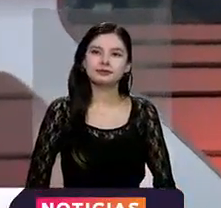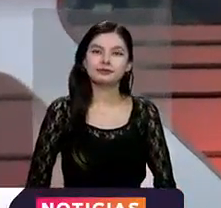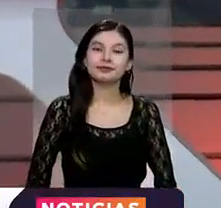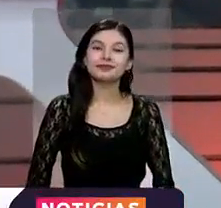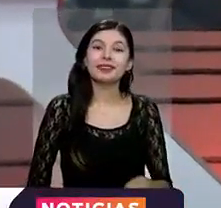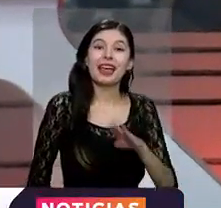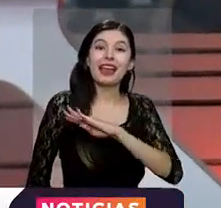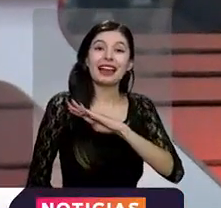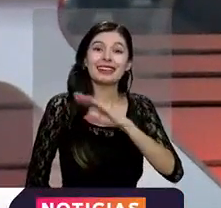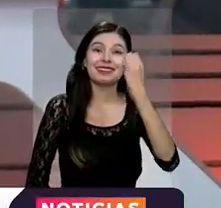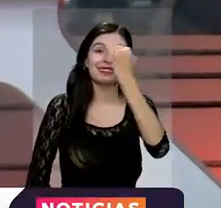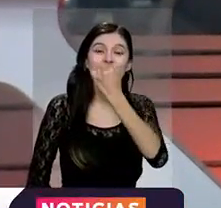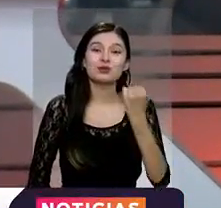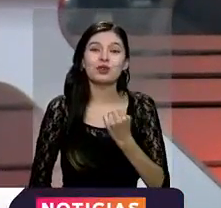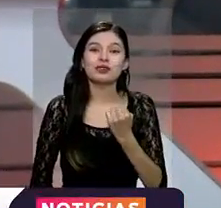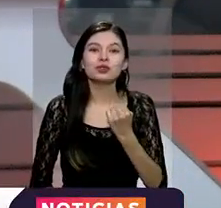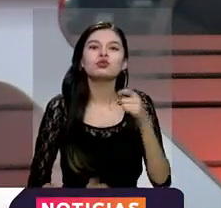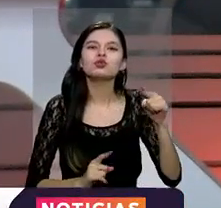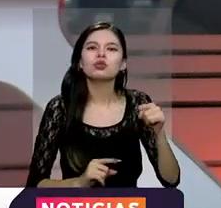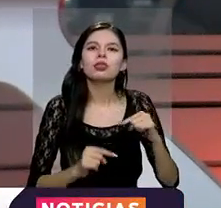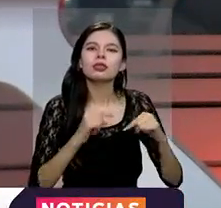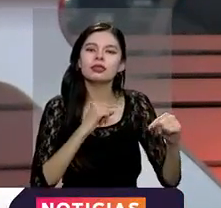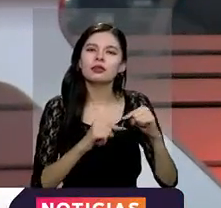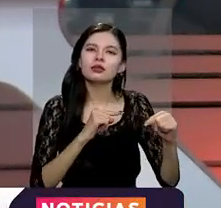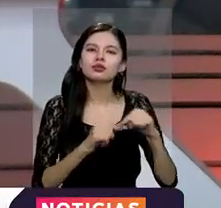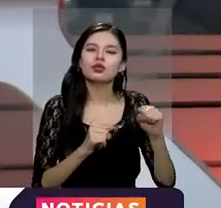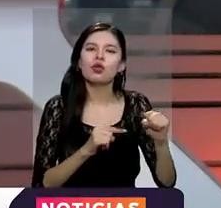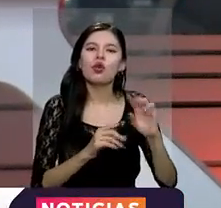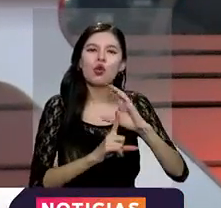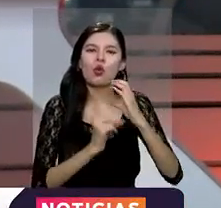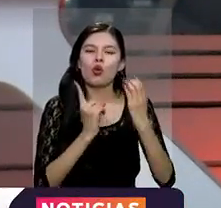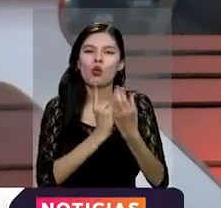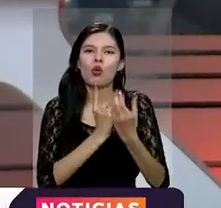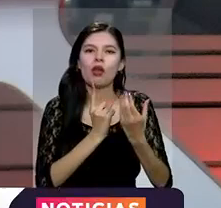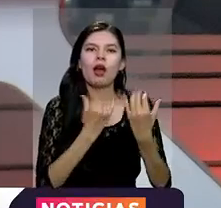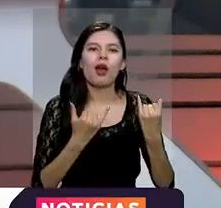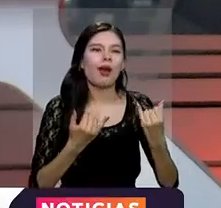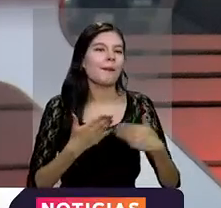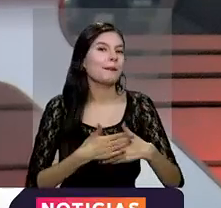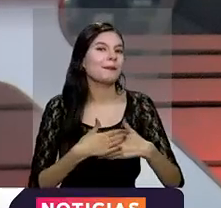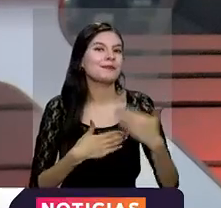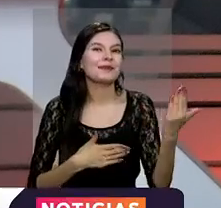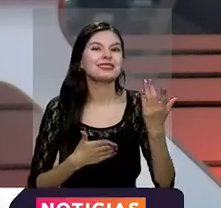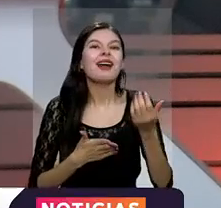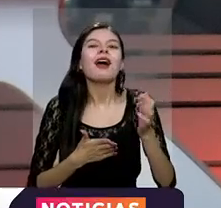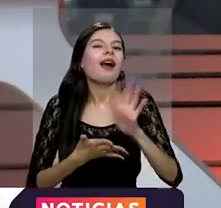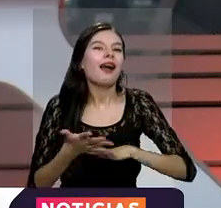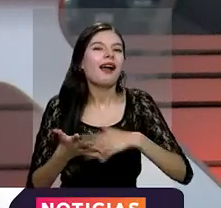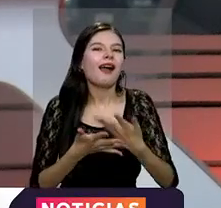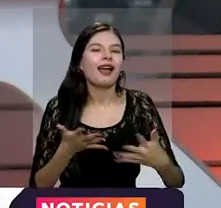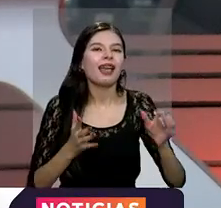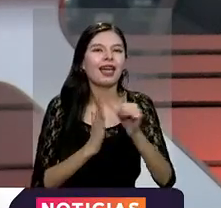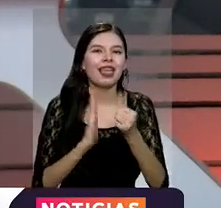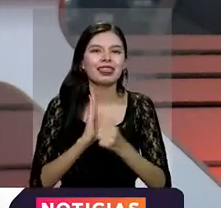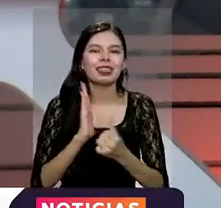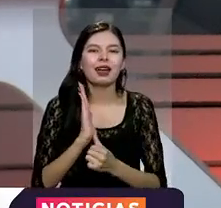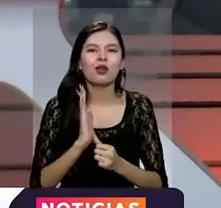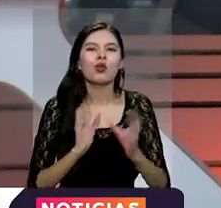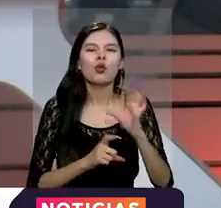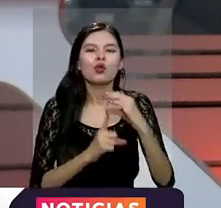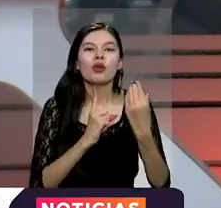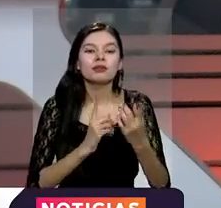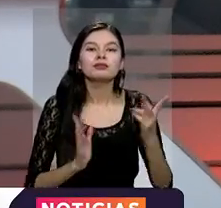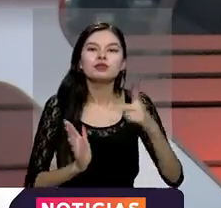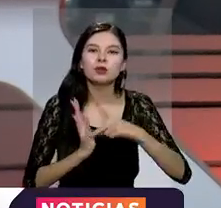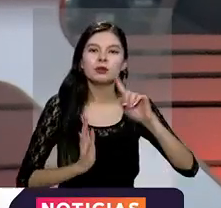La alcaldía de Soacha, a través de la Dirección de Cultura, dio apertura a la agenda cultural para este 2021. Se invertirá más